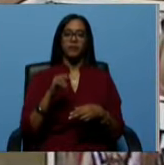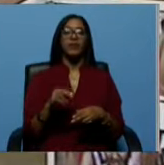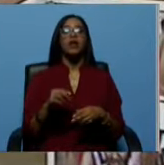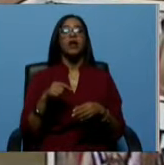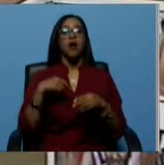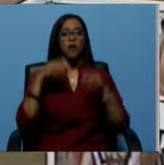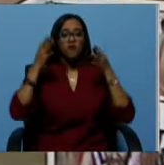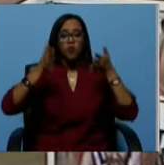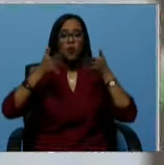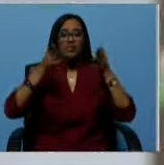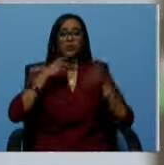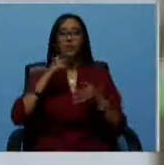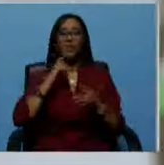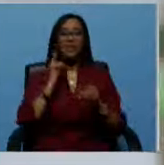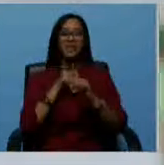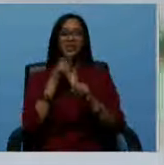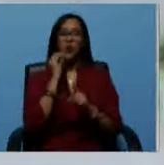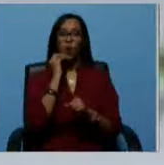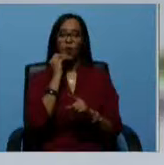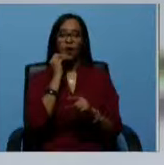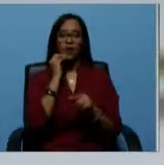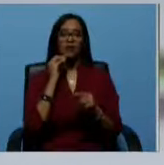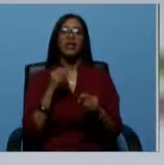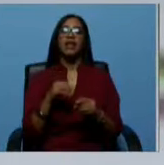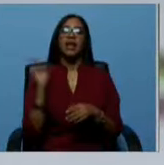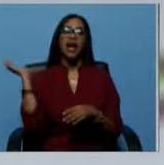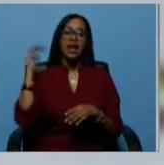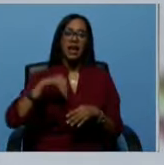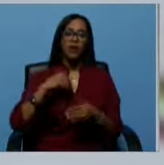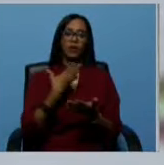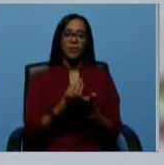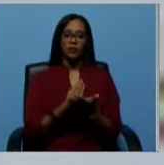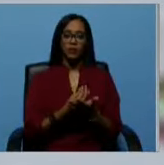formarse políticamente desde la adolescencia en su natal Aragua de Maturín,